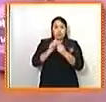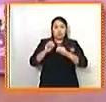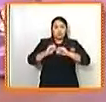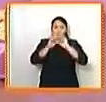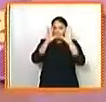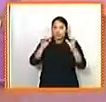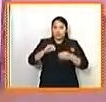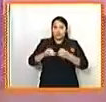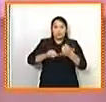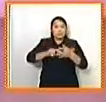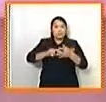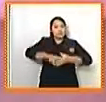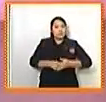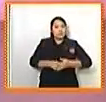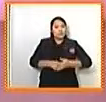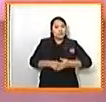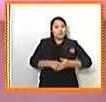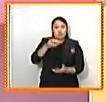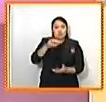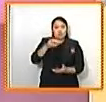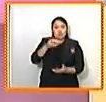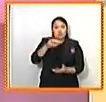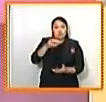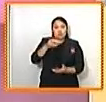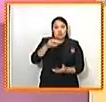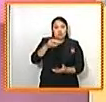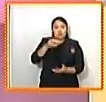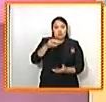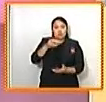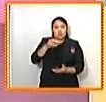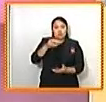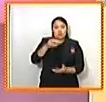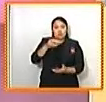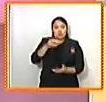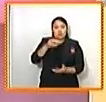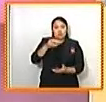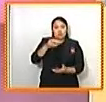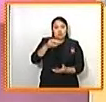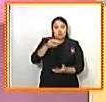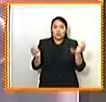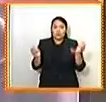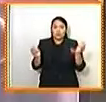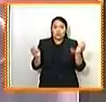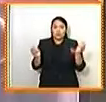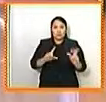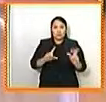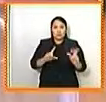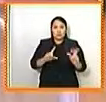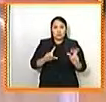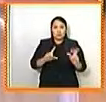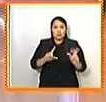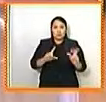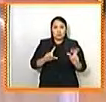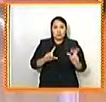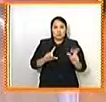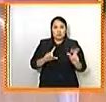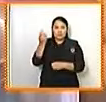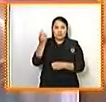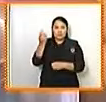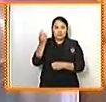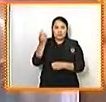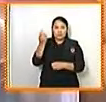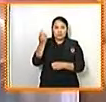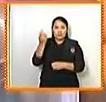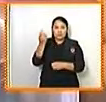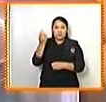Multiplicando tu dinero con soñados. Listos, conozcamos el primer dígito y este es el